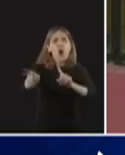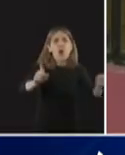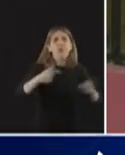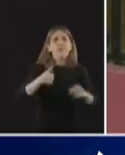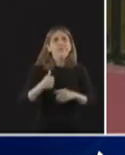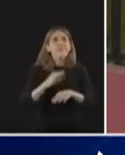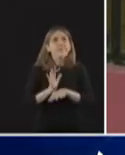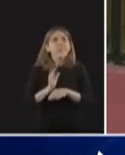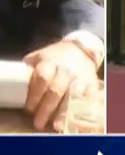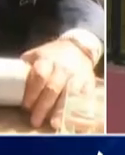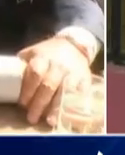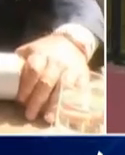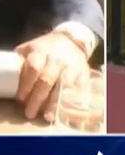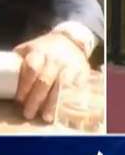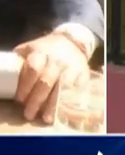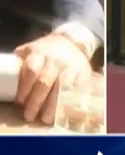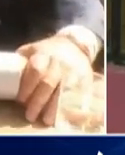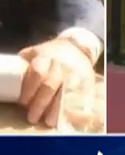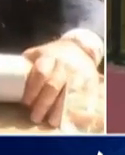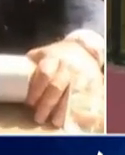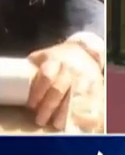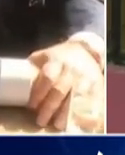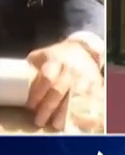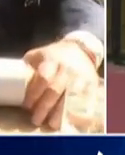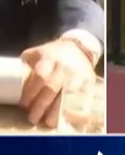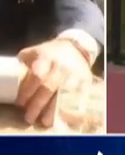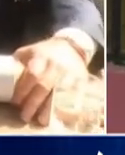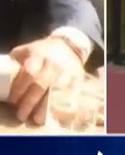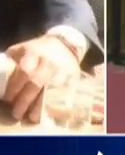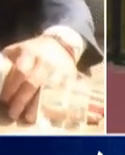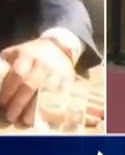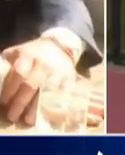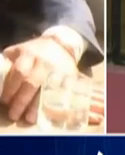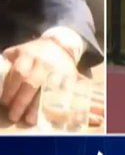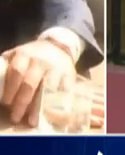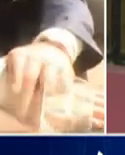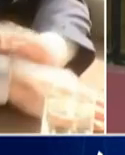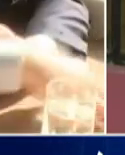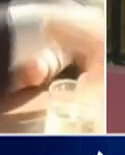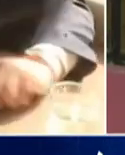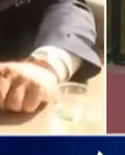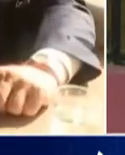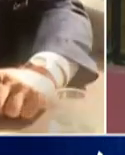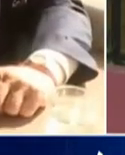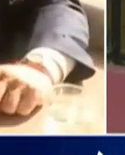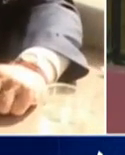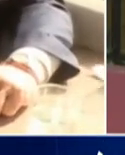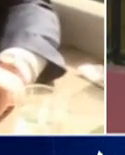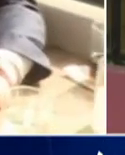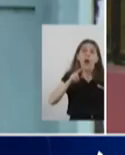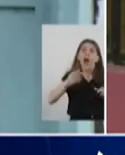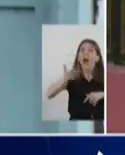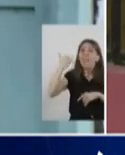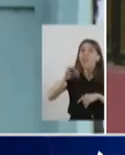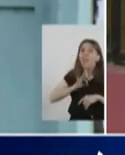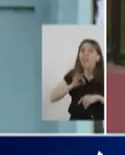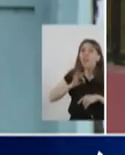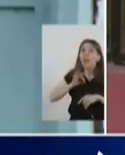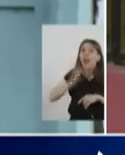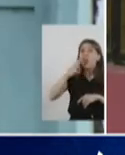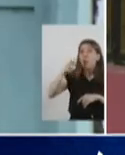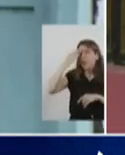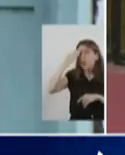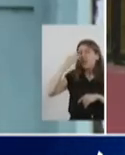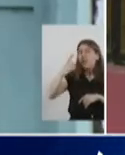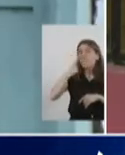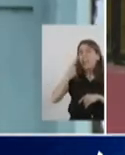gobierno lo que estamos esperando desde hace dos años y ocho meses que asumió el presidente fernández porque en definitiva él es el responsable más